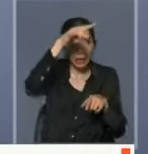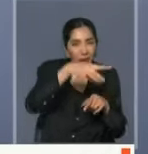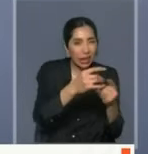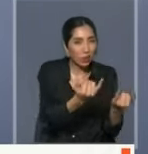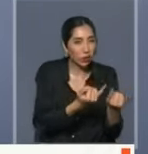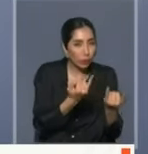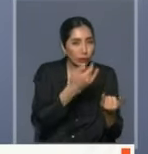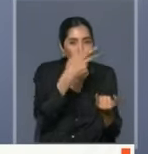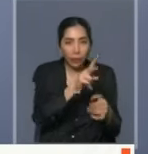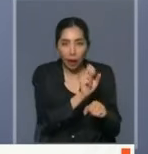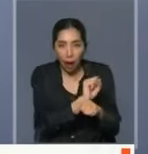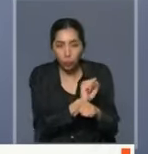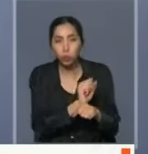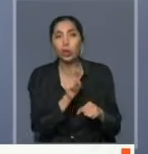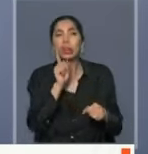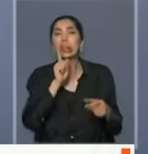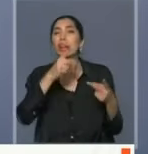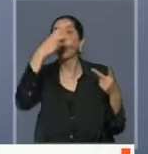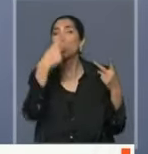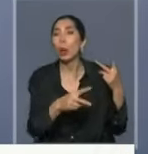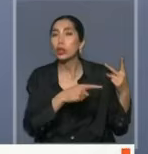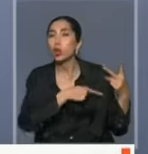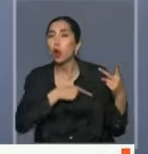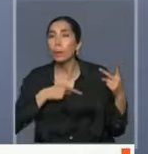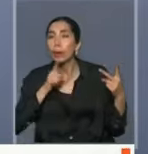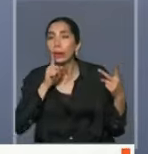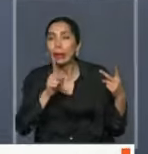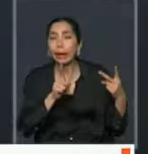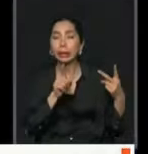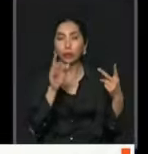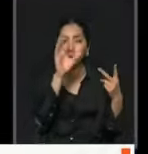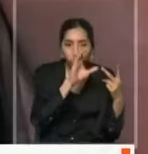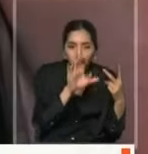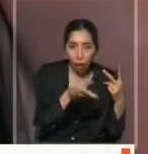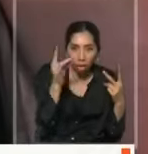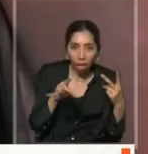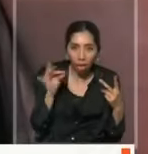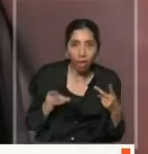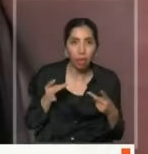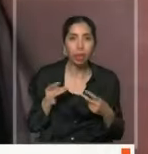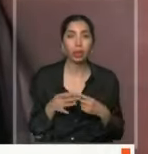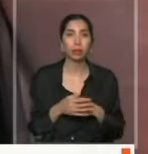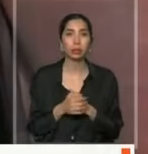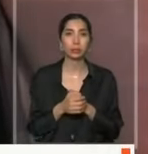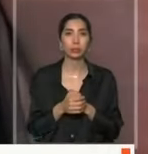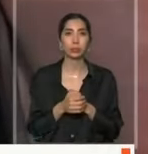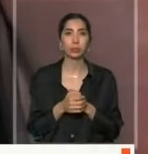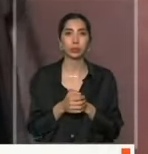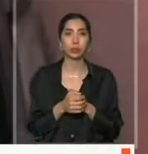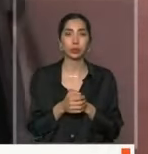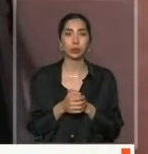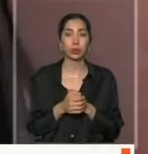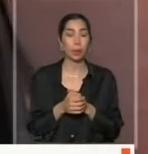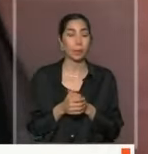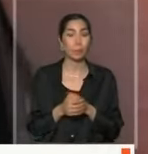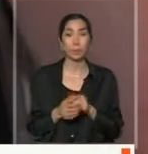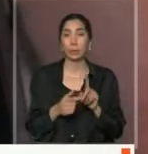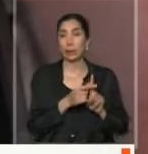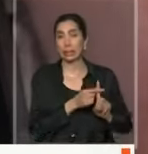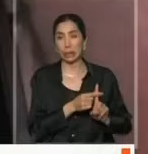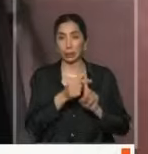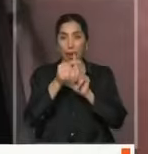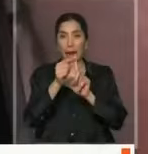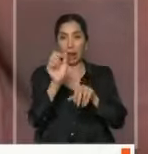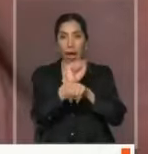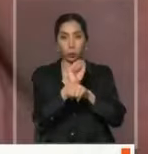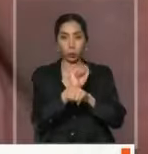de propietarios de vehículos, de detalles de los vehículos. Posaban sus ojos principalmente en autos que se encontraban